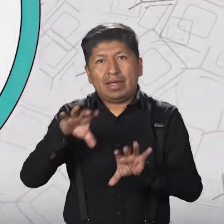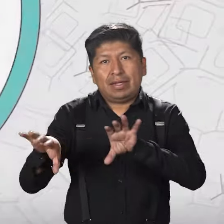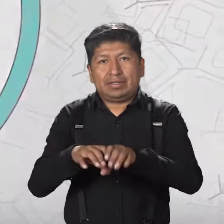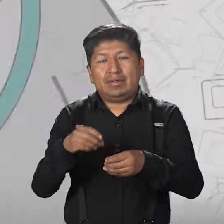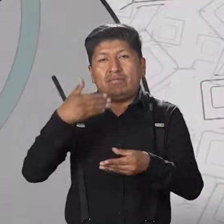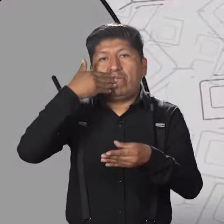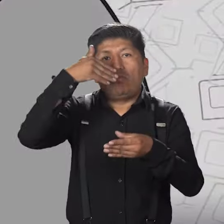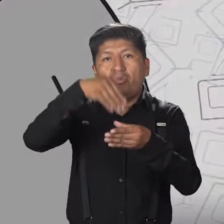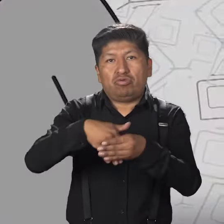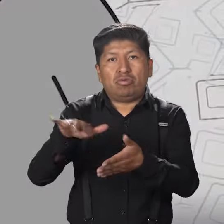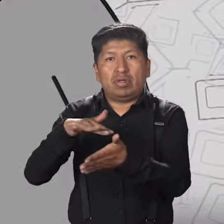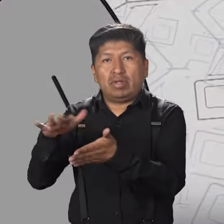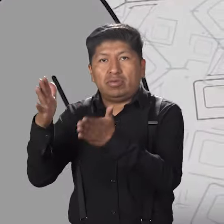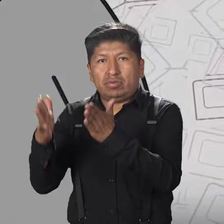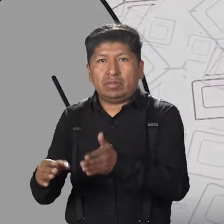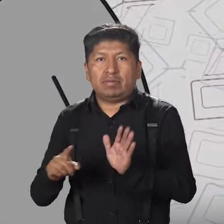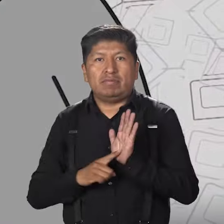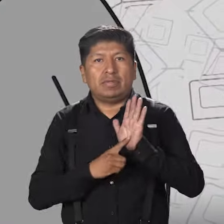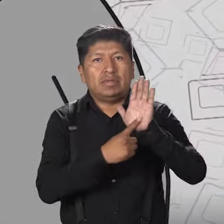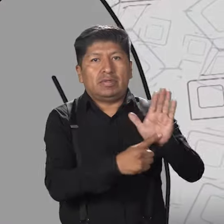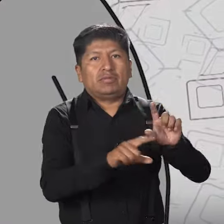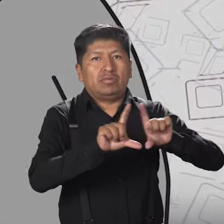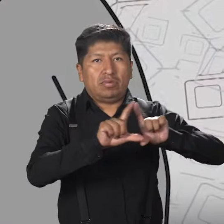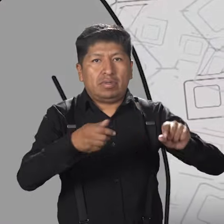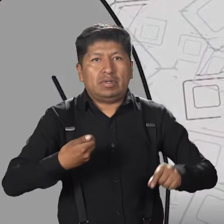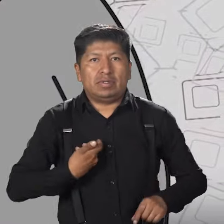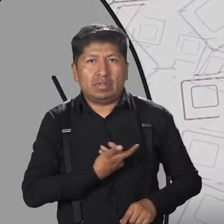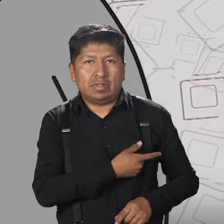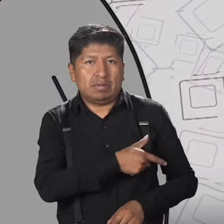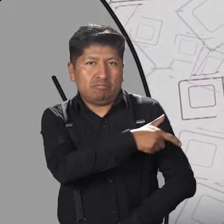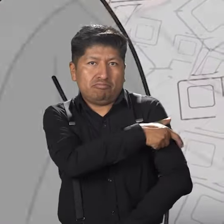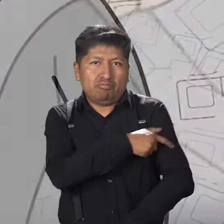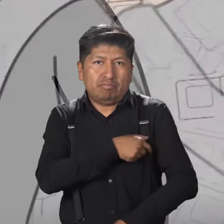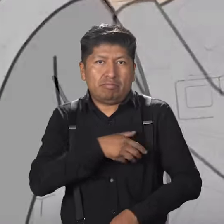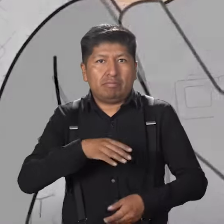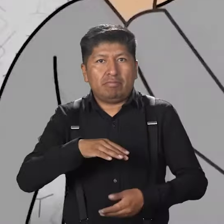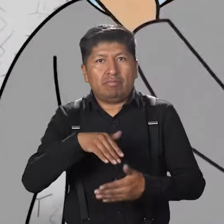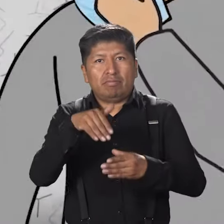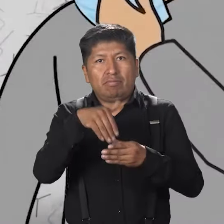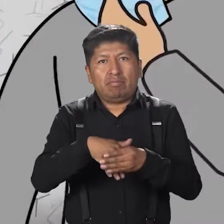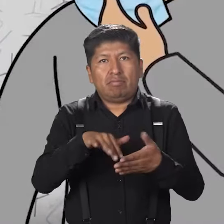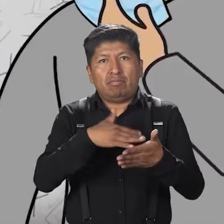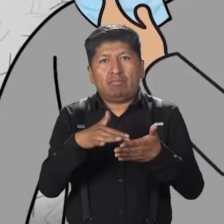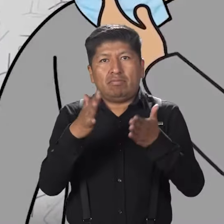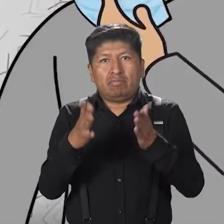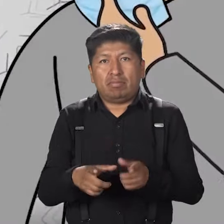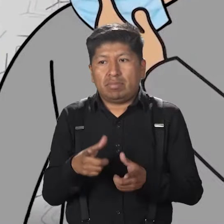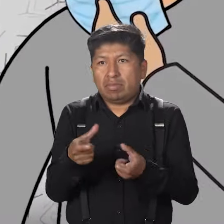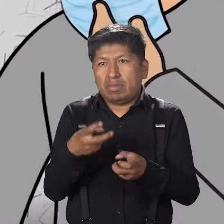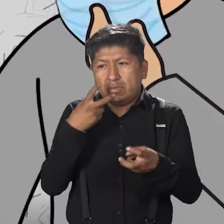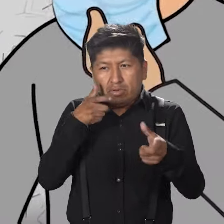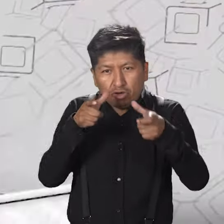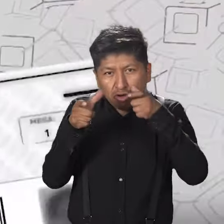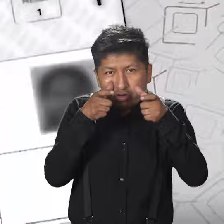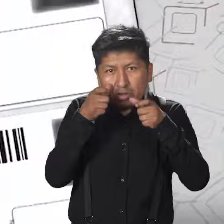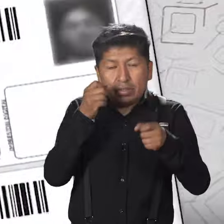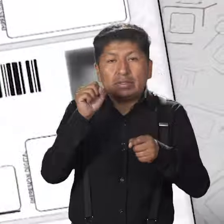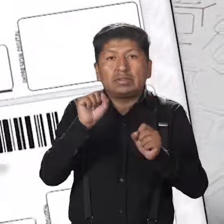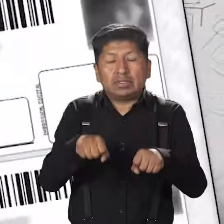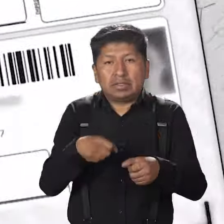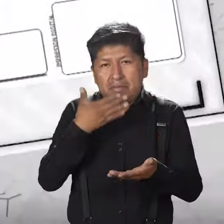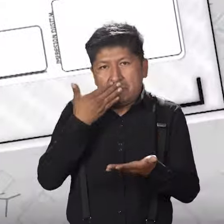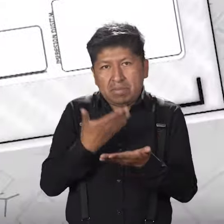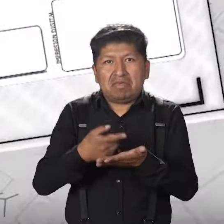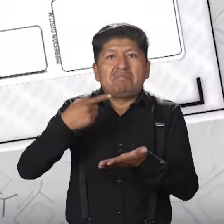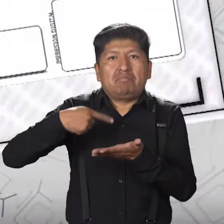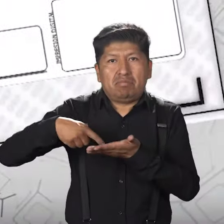votación! Para ejercer su voto, el estudiante presenta su cédula de identidad a los jurados electorales estudiantiles, los que